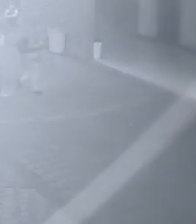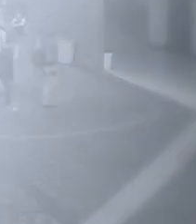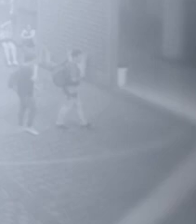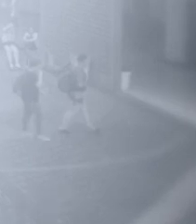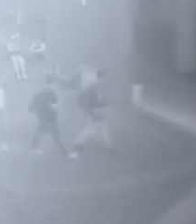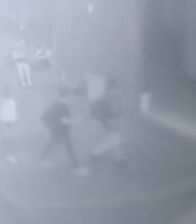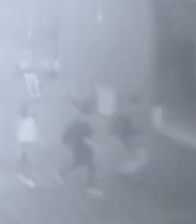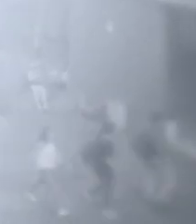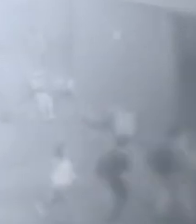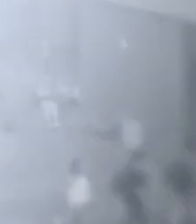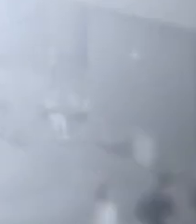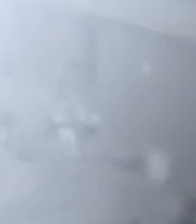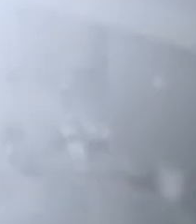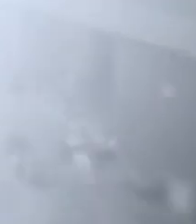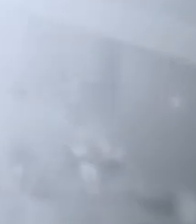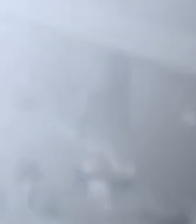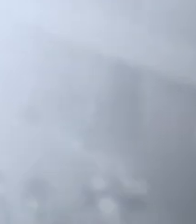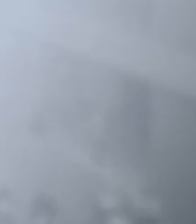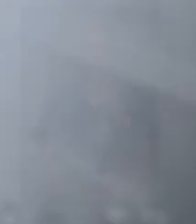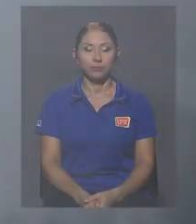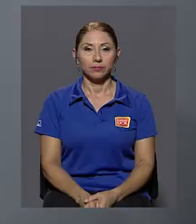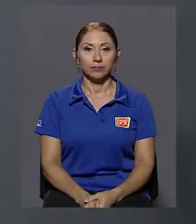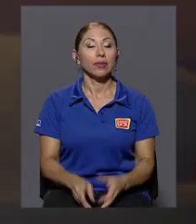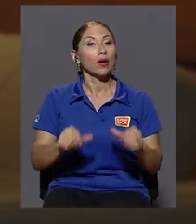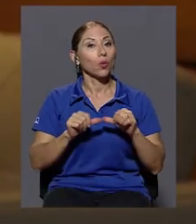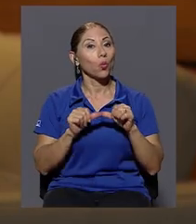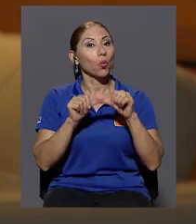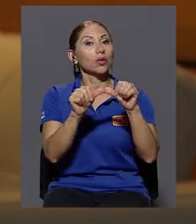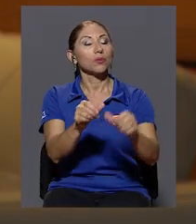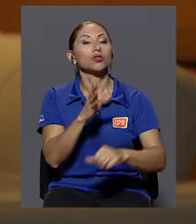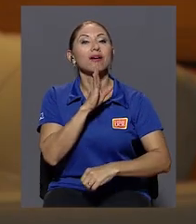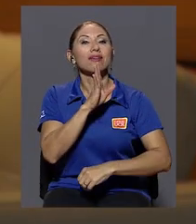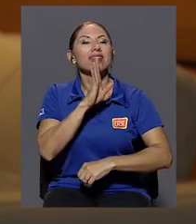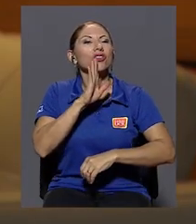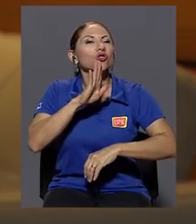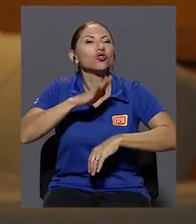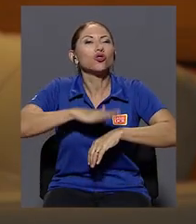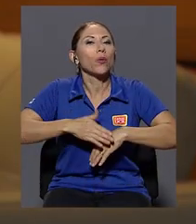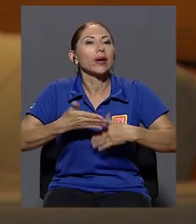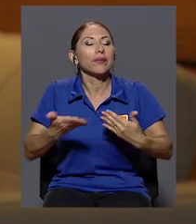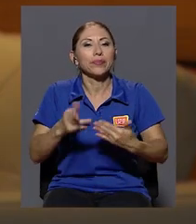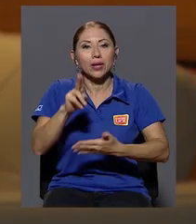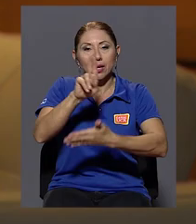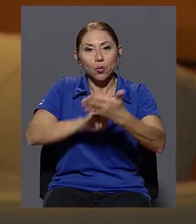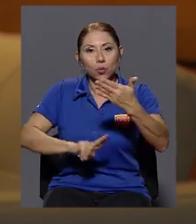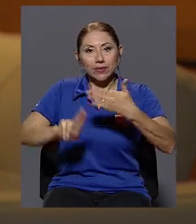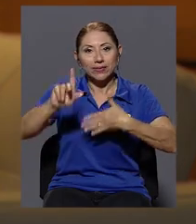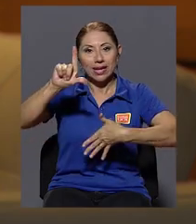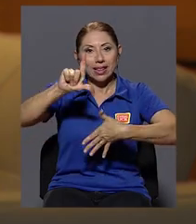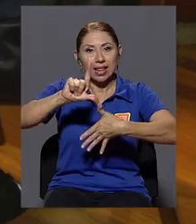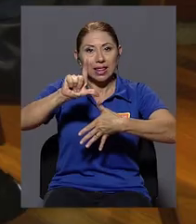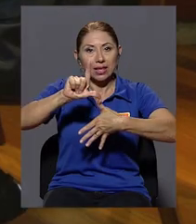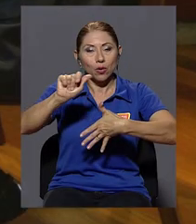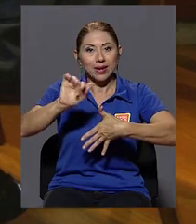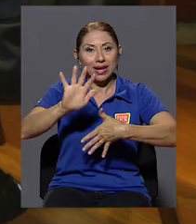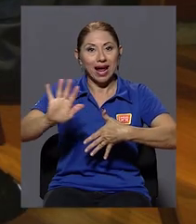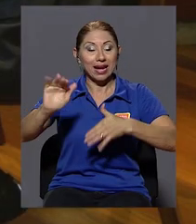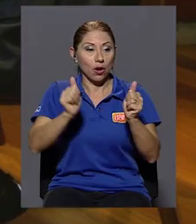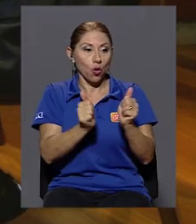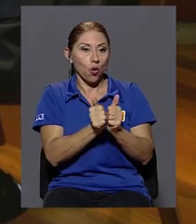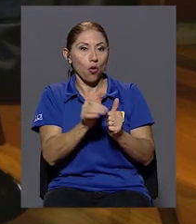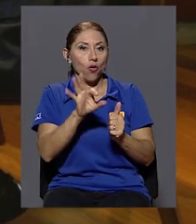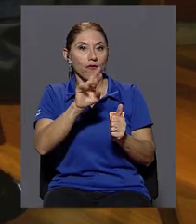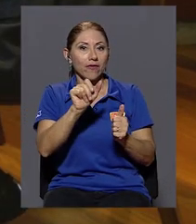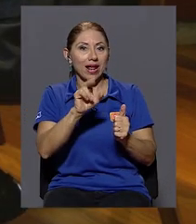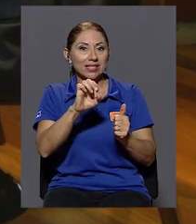Continuamos hablando sobre la Universidad Latinoamericana con